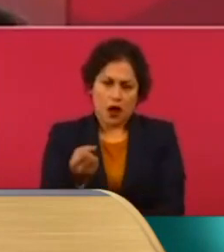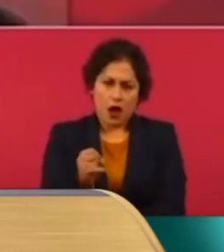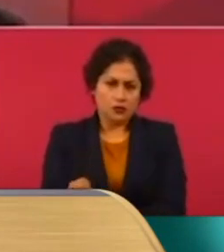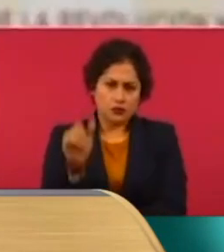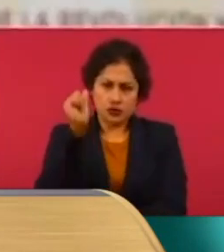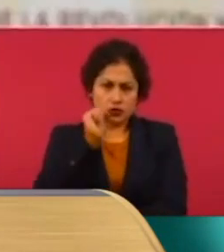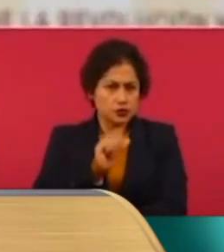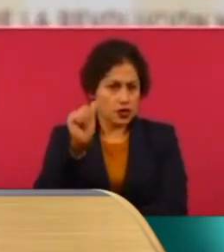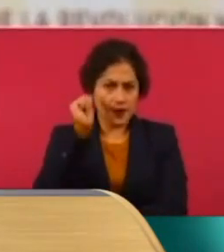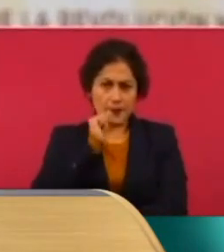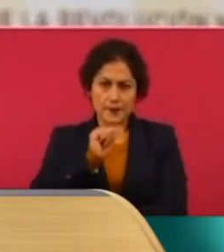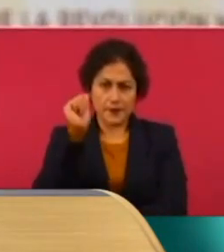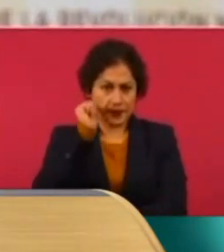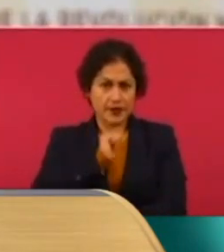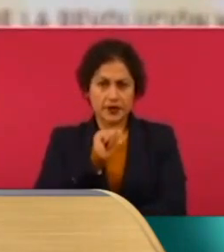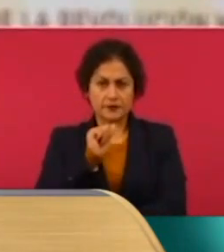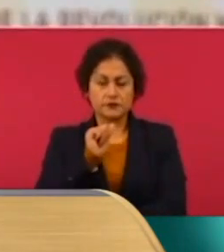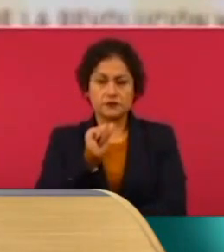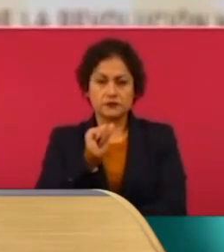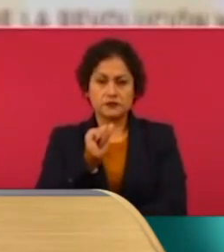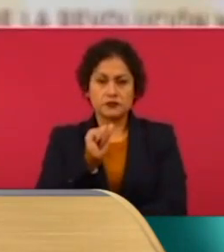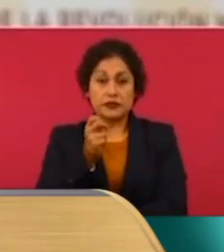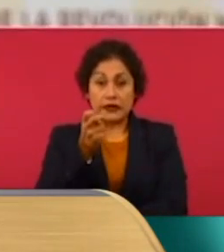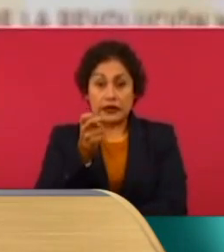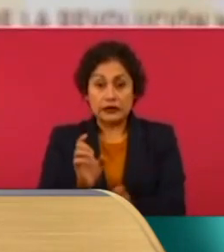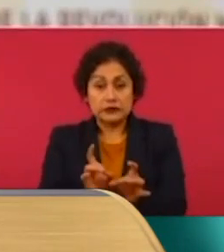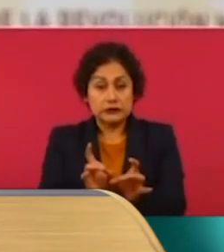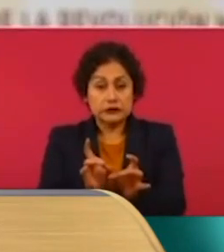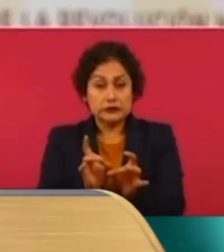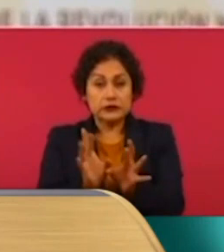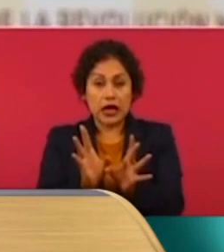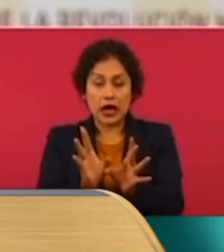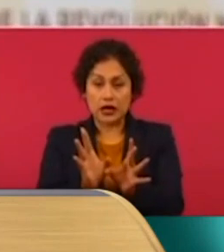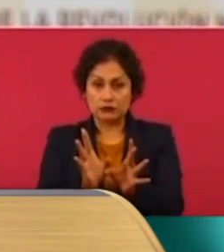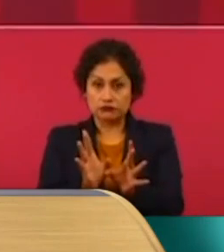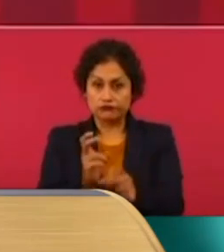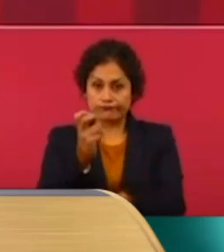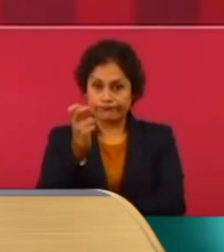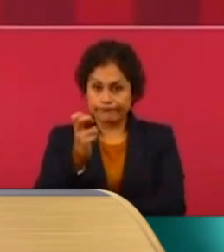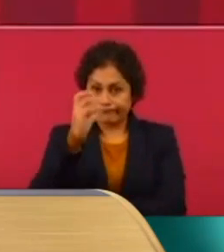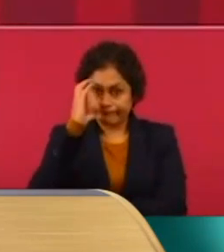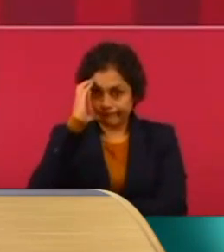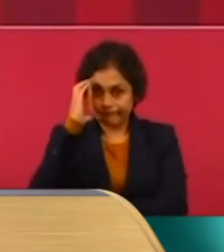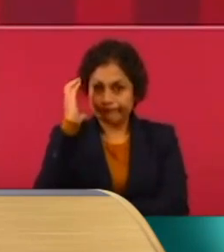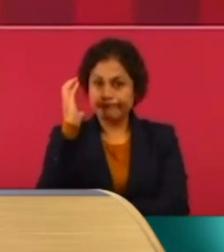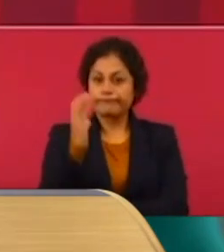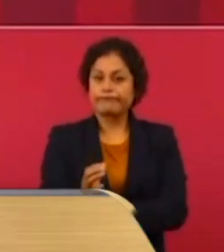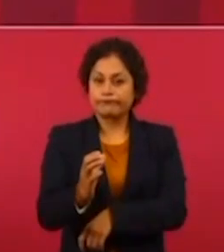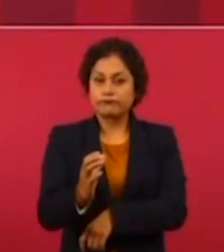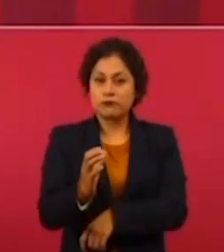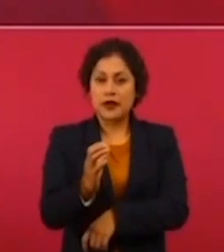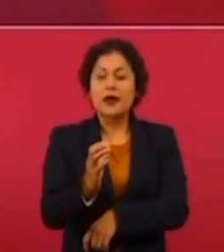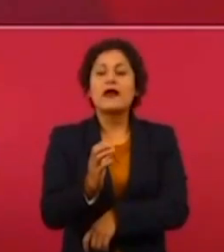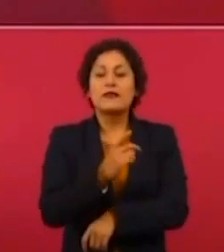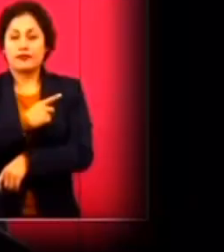que no quede ningún Atentado ningún Crimen Sin